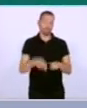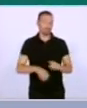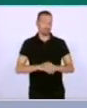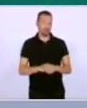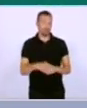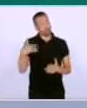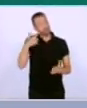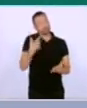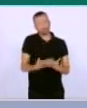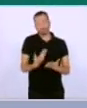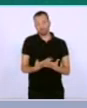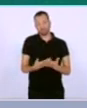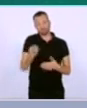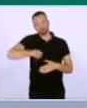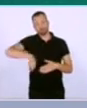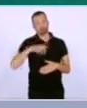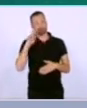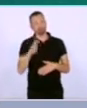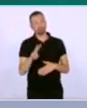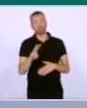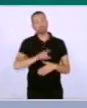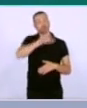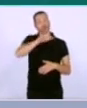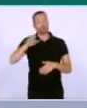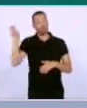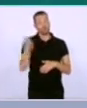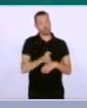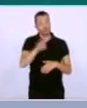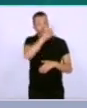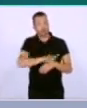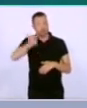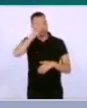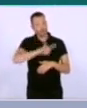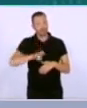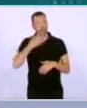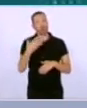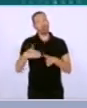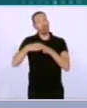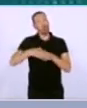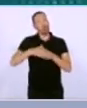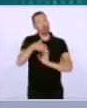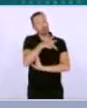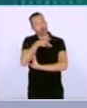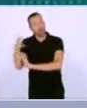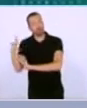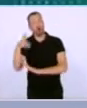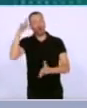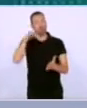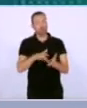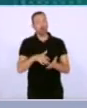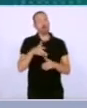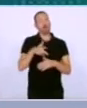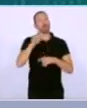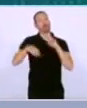vienen a nuestras Islas pues graban el viaje graban la llegada lo publican Incluso hacen tutoriales